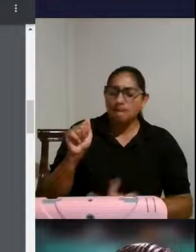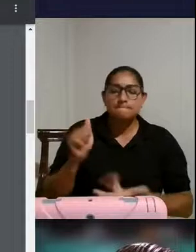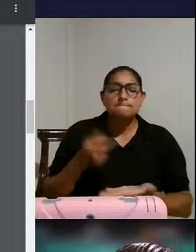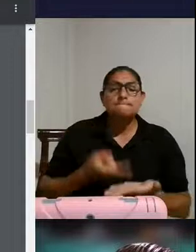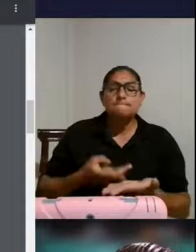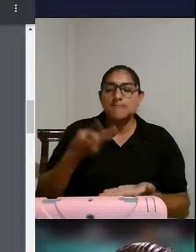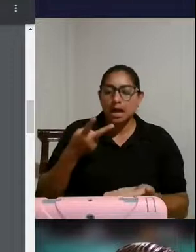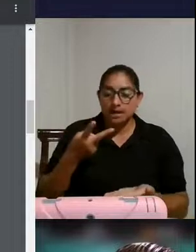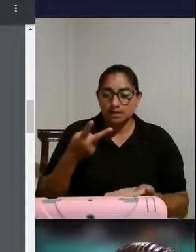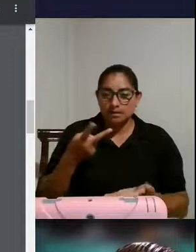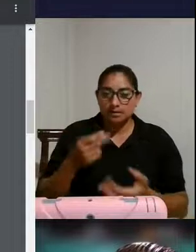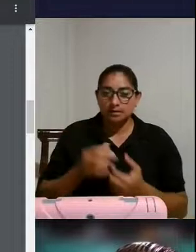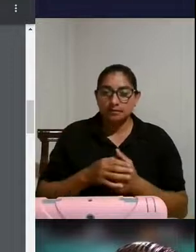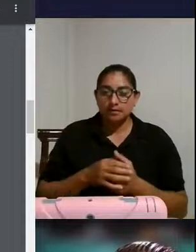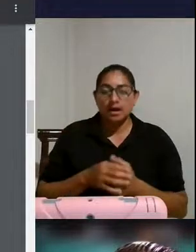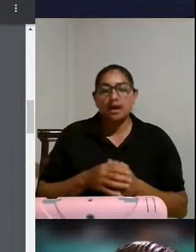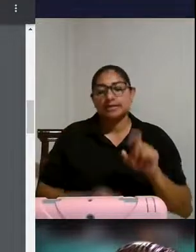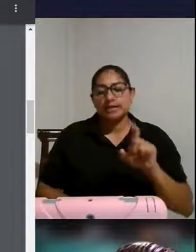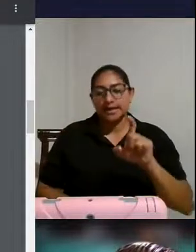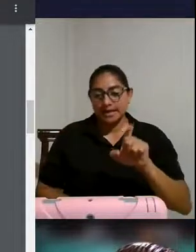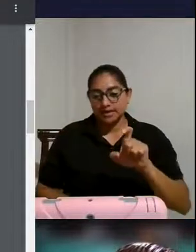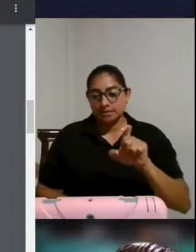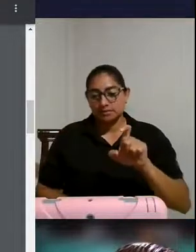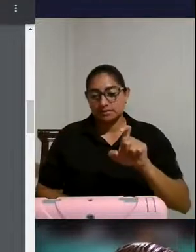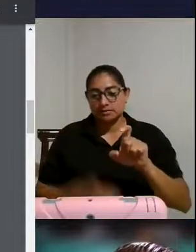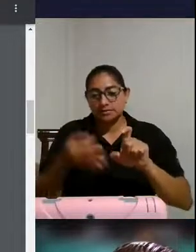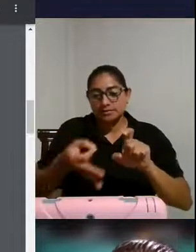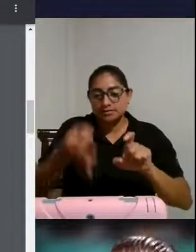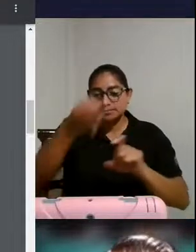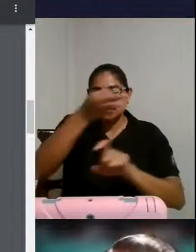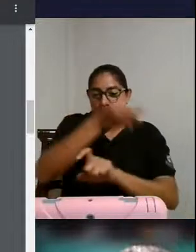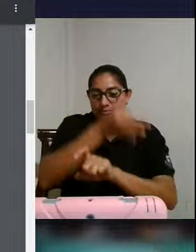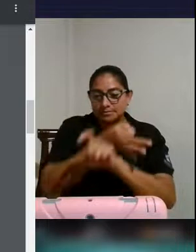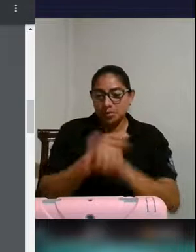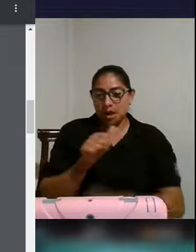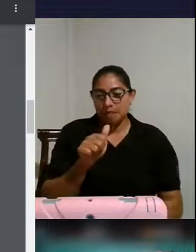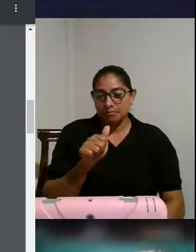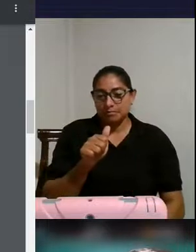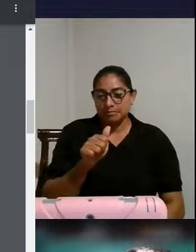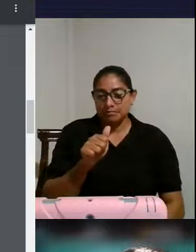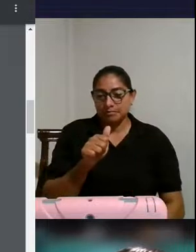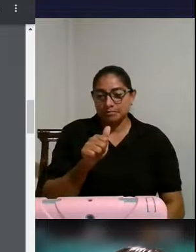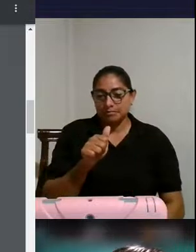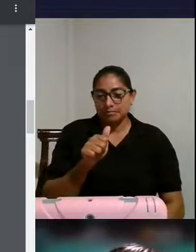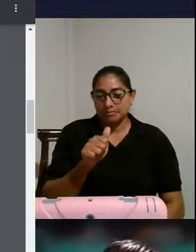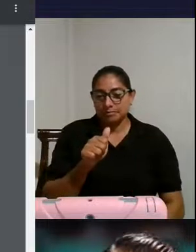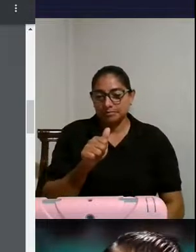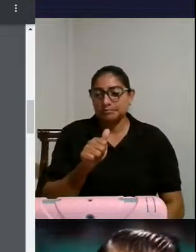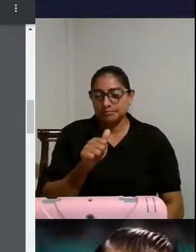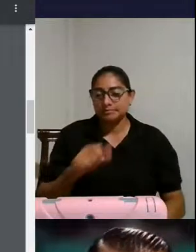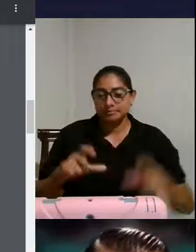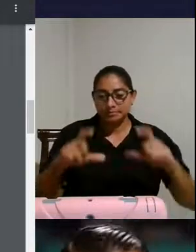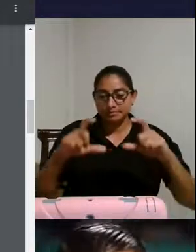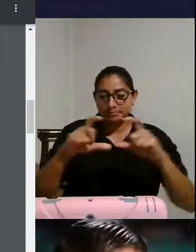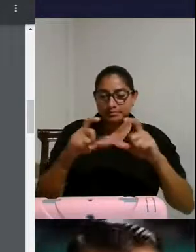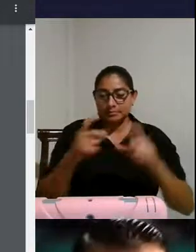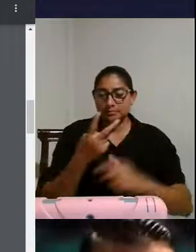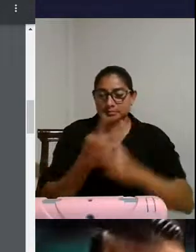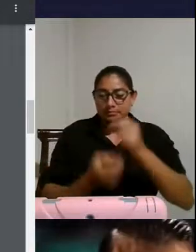la x en el puntito, en el par ordenado, ¿de acuerdo? Entonces, ese es el valor hacia donde